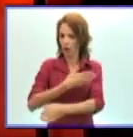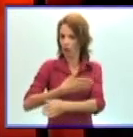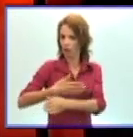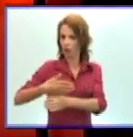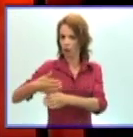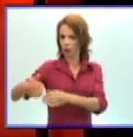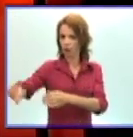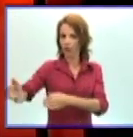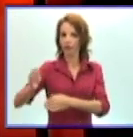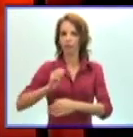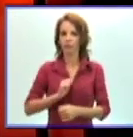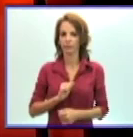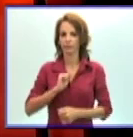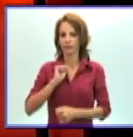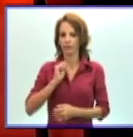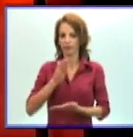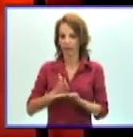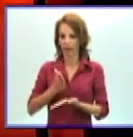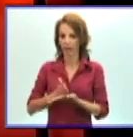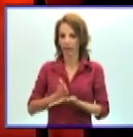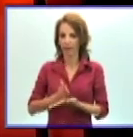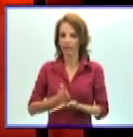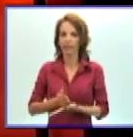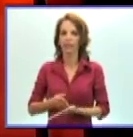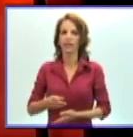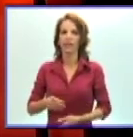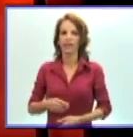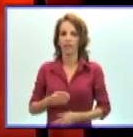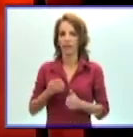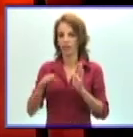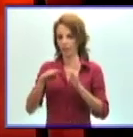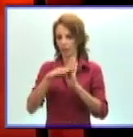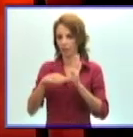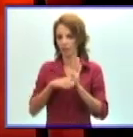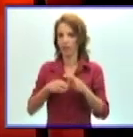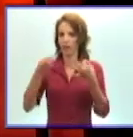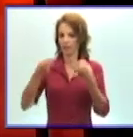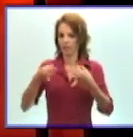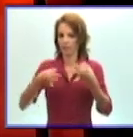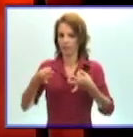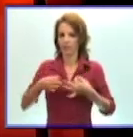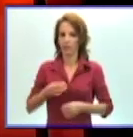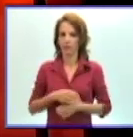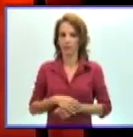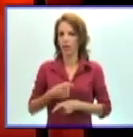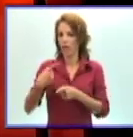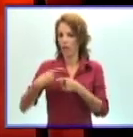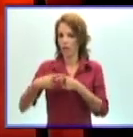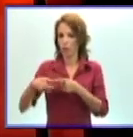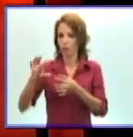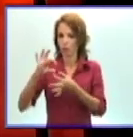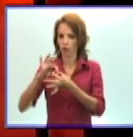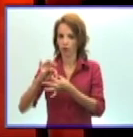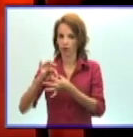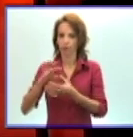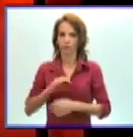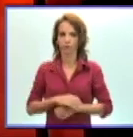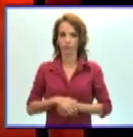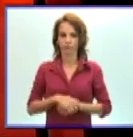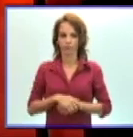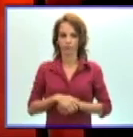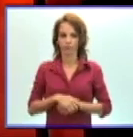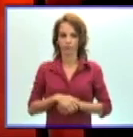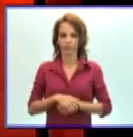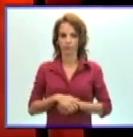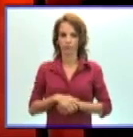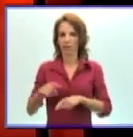y en otras disciplinas, pero también en otras otros grados. ¿Ya? Vamos a